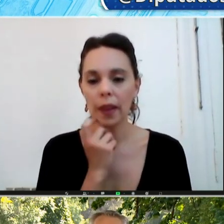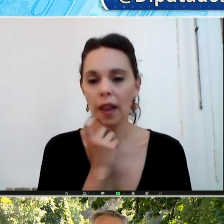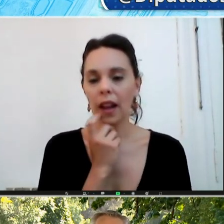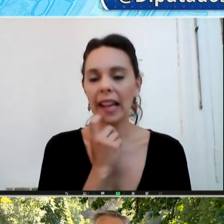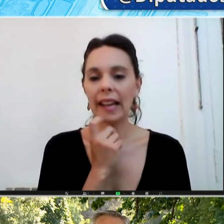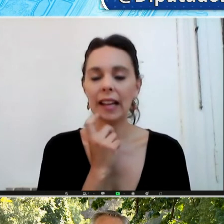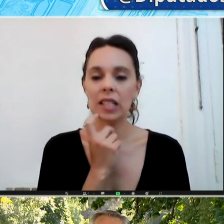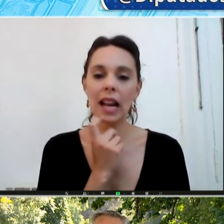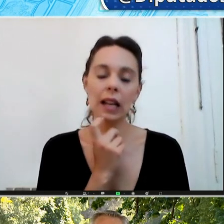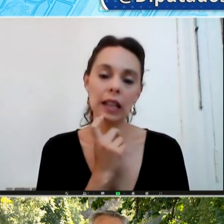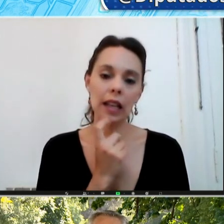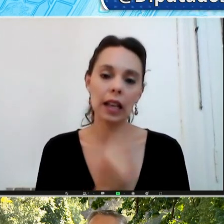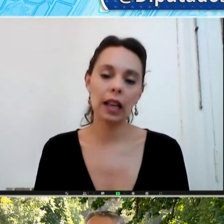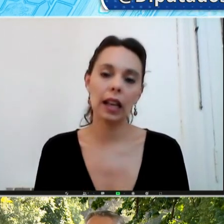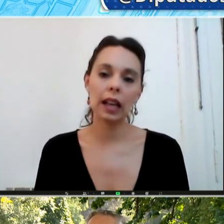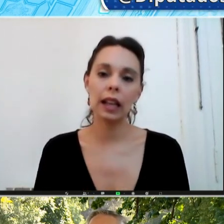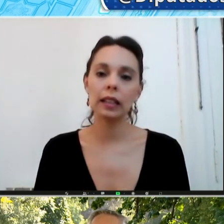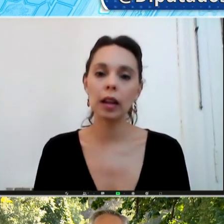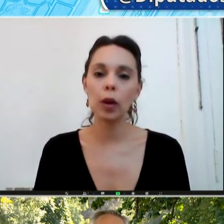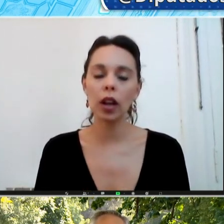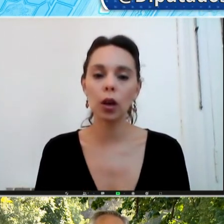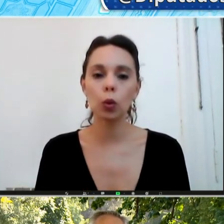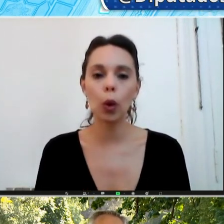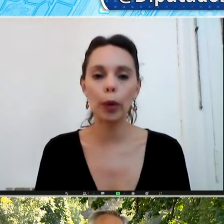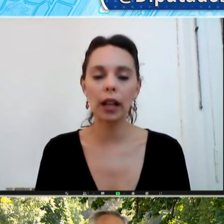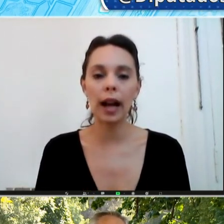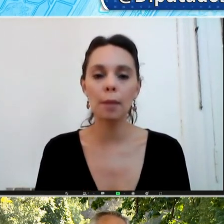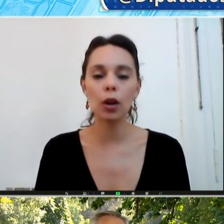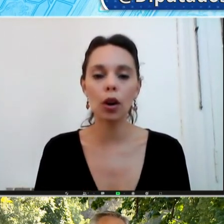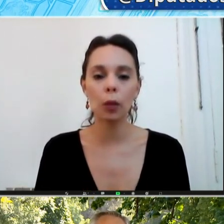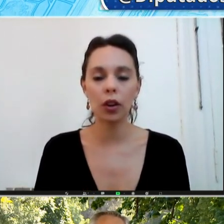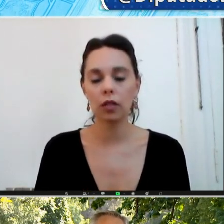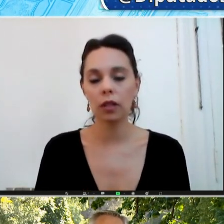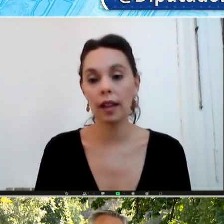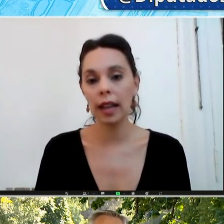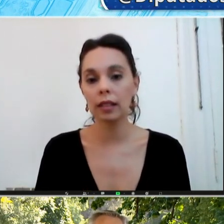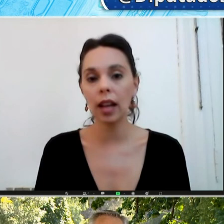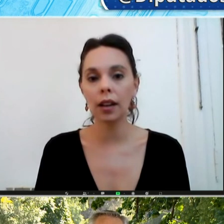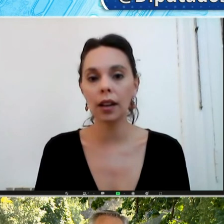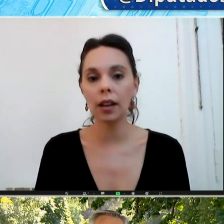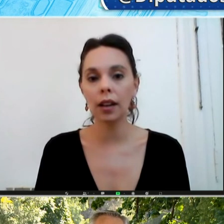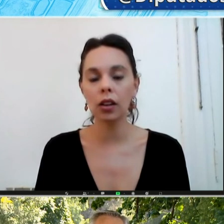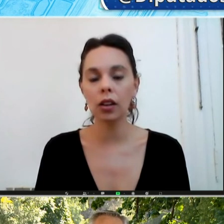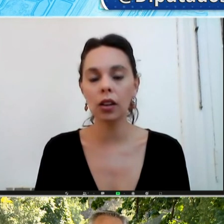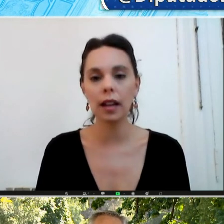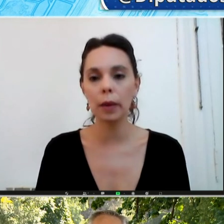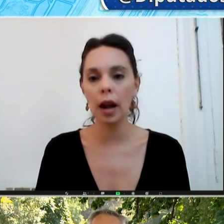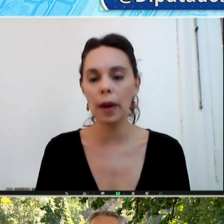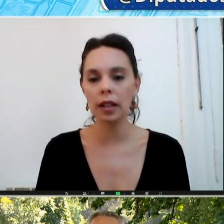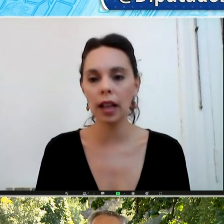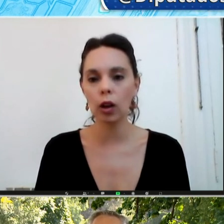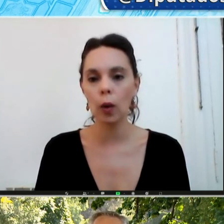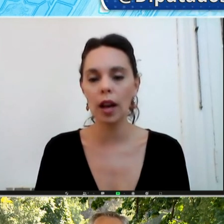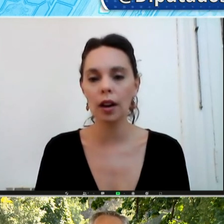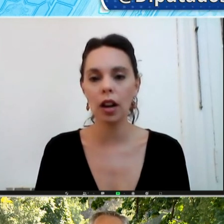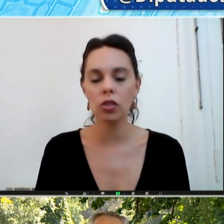patriotismo. Ya desde el interbloque de Juntos por el Cambio, bueno, adelantaron que